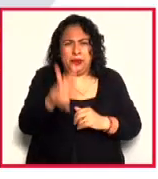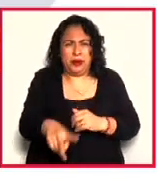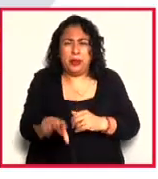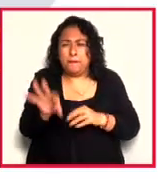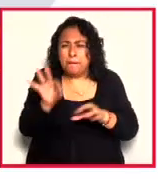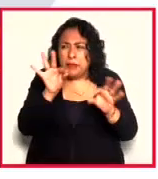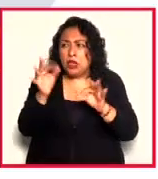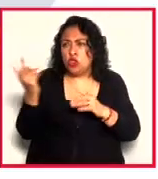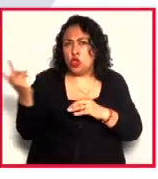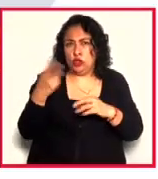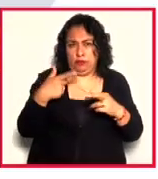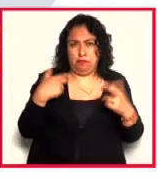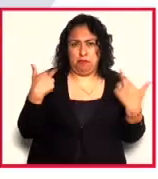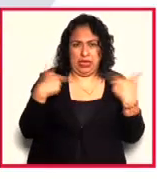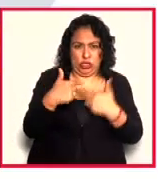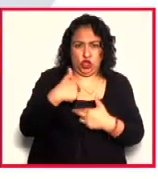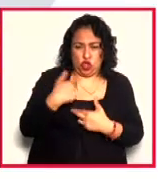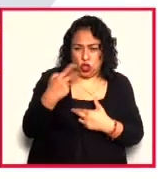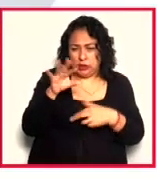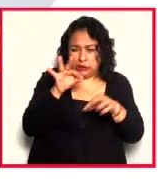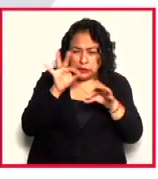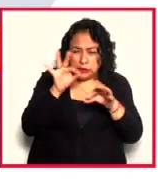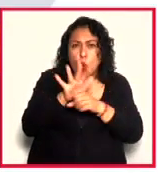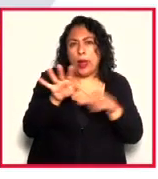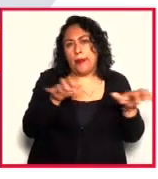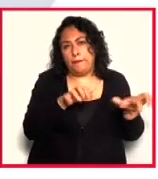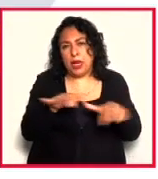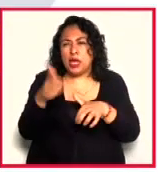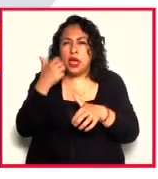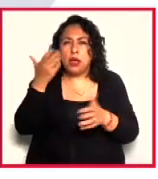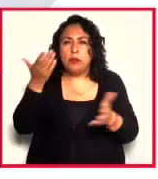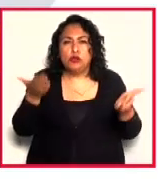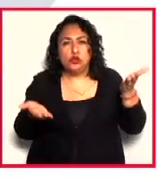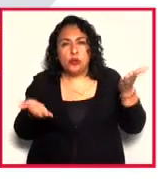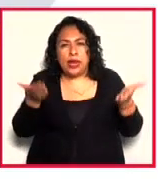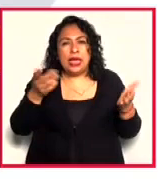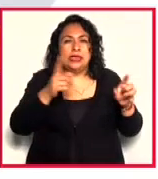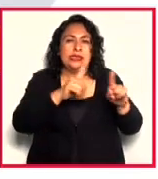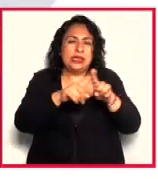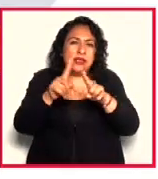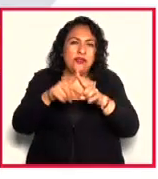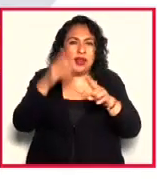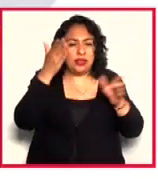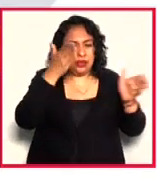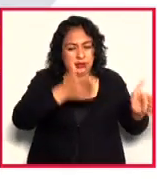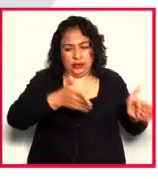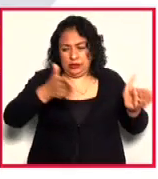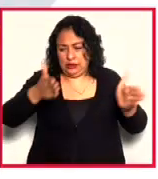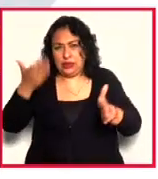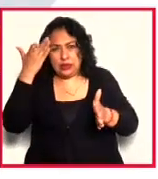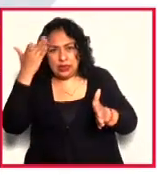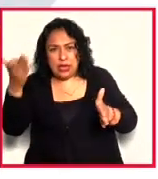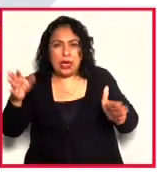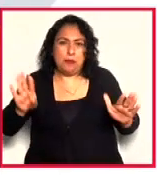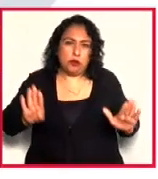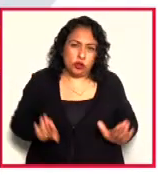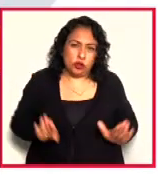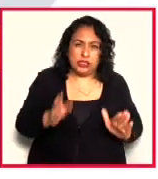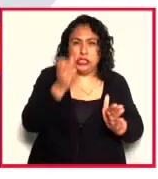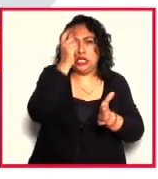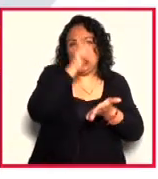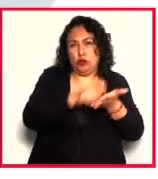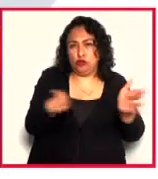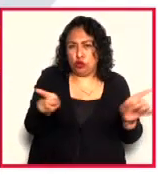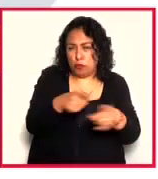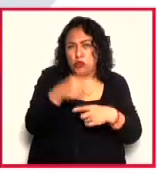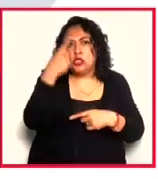entre mi maestro y yo. Intentamos mantener un balance entre los diferentes periodos, los diferentes estilos, diferentes compositores. También para que